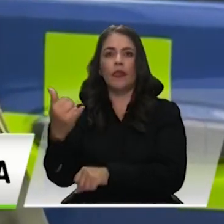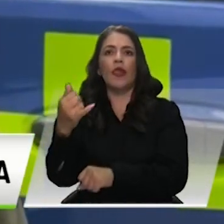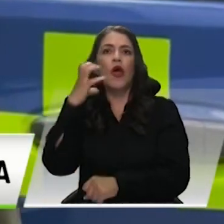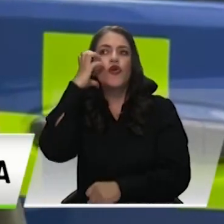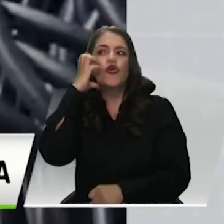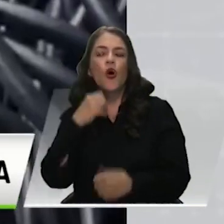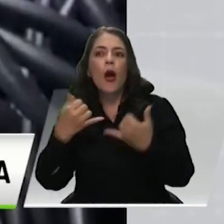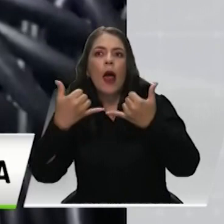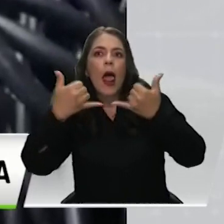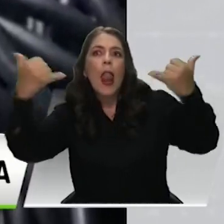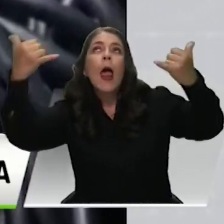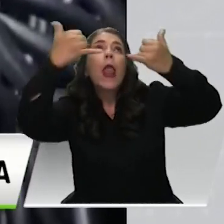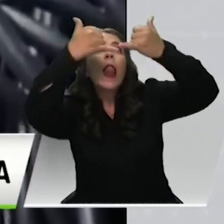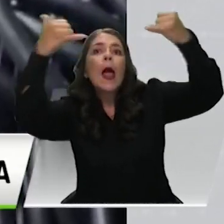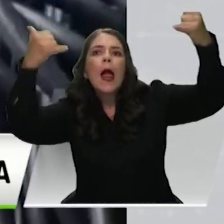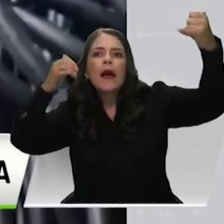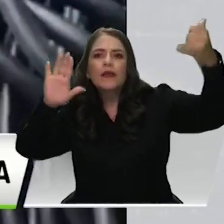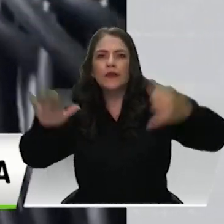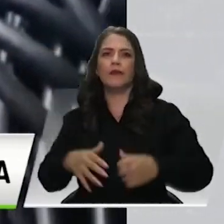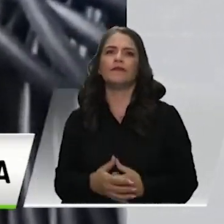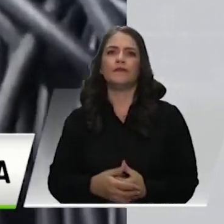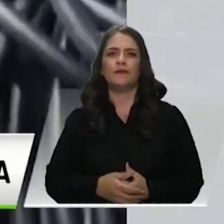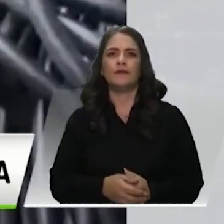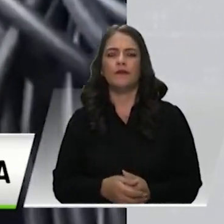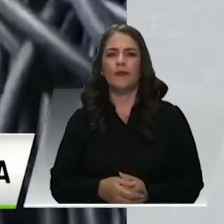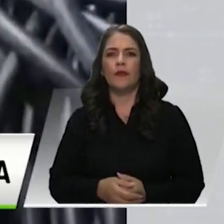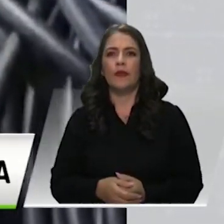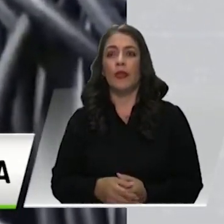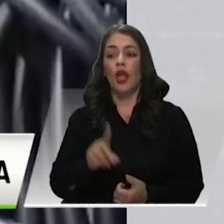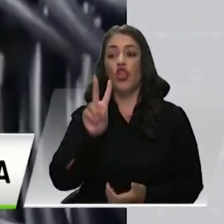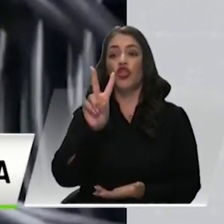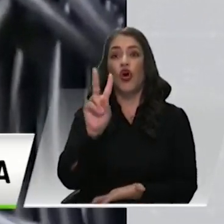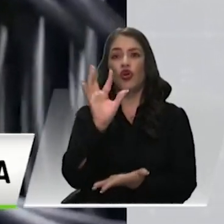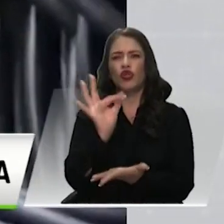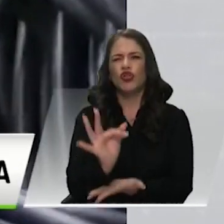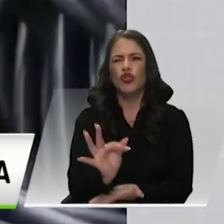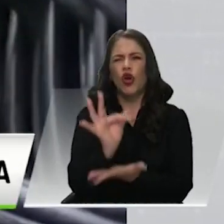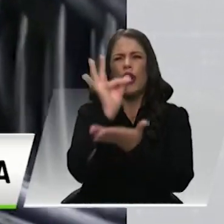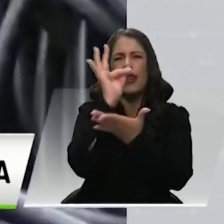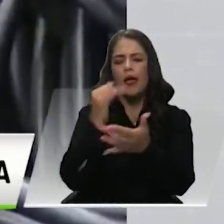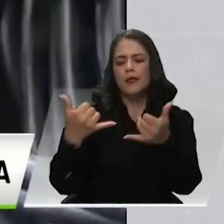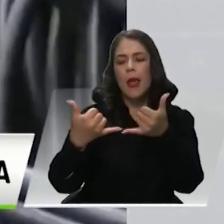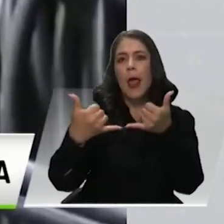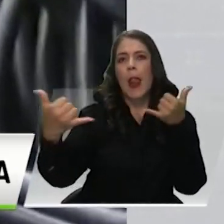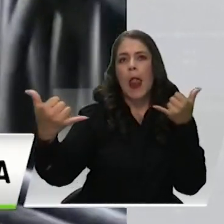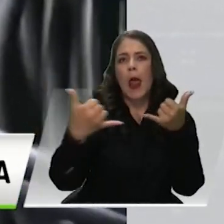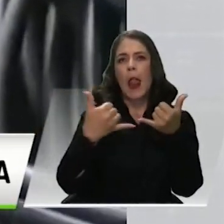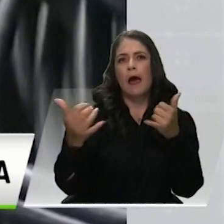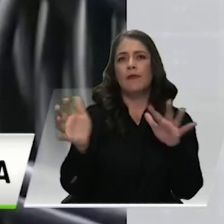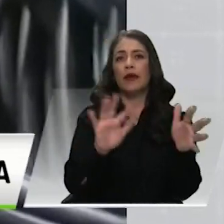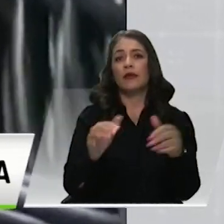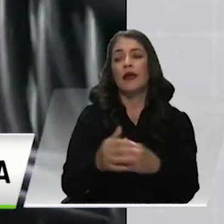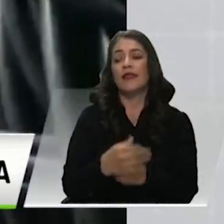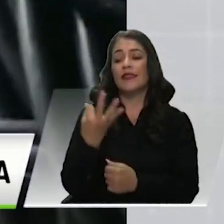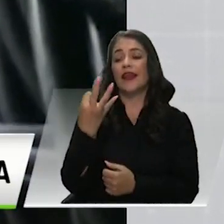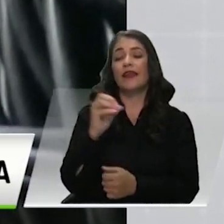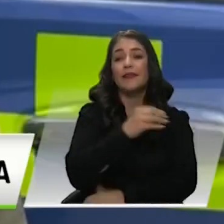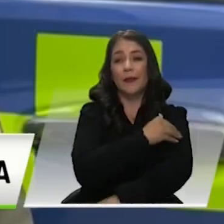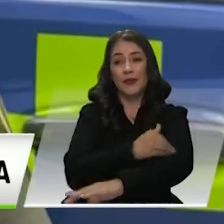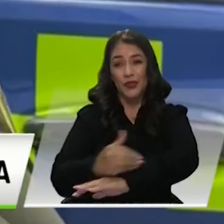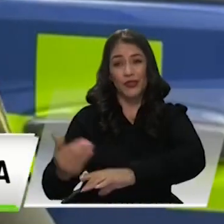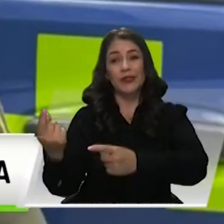hurto en flagrancia. Dentro de los vehículos, la policía encontró 2 toneladas de cable para energía, material avaluado en 30 millones de